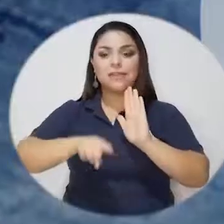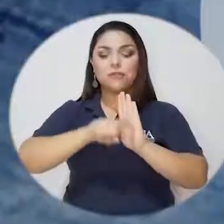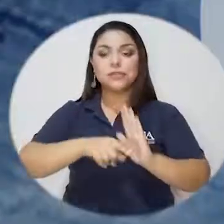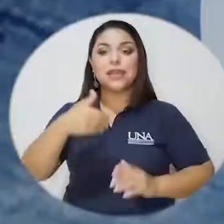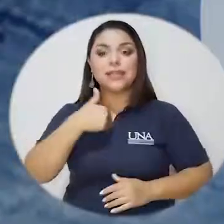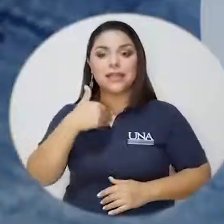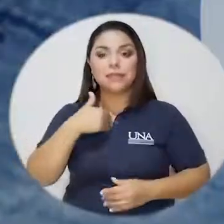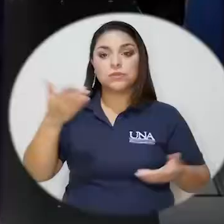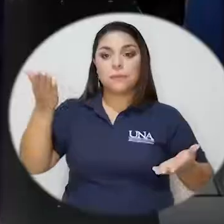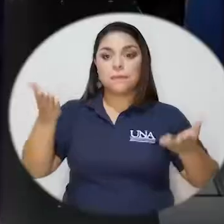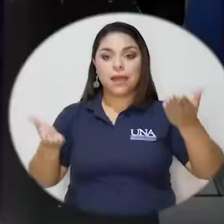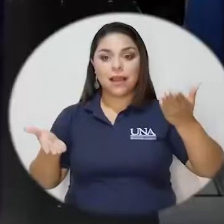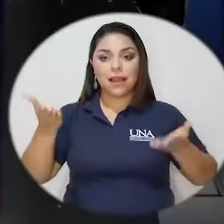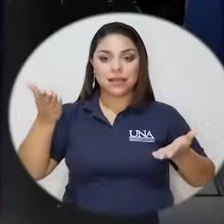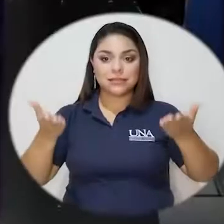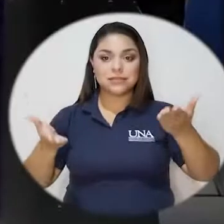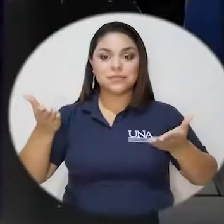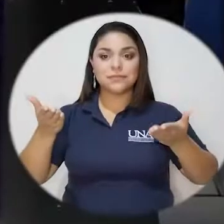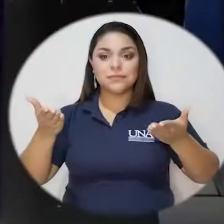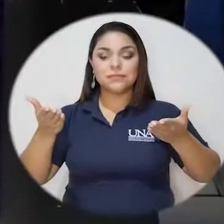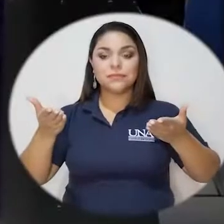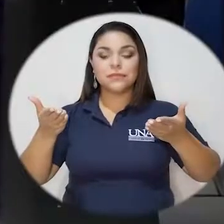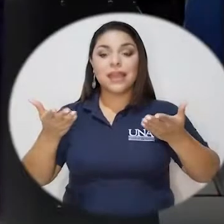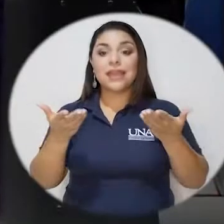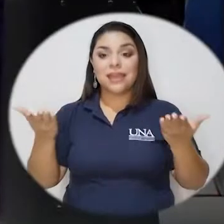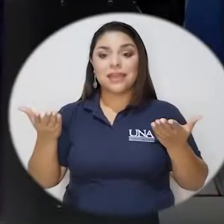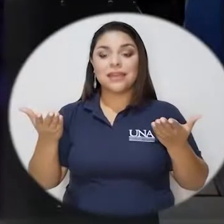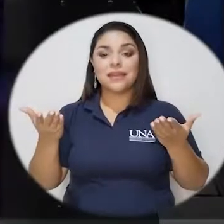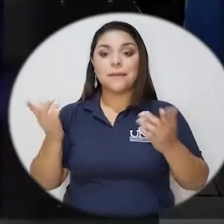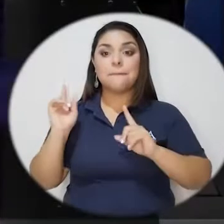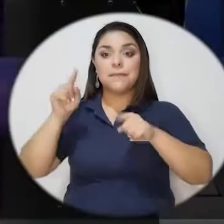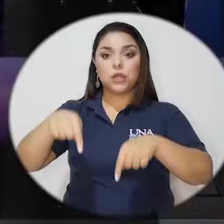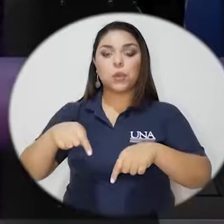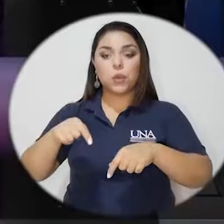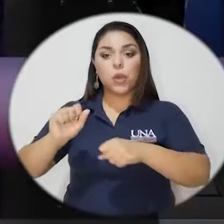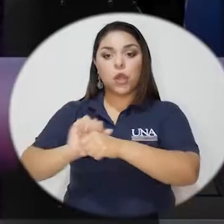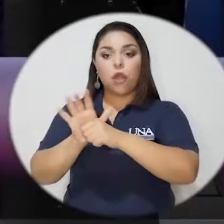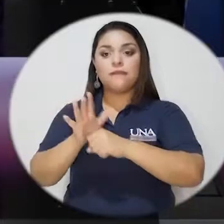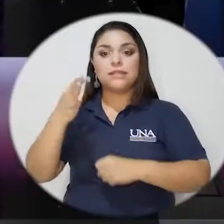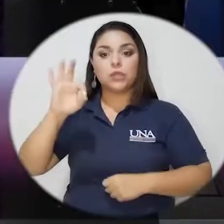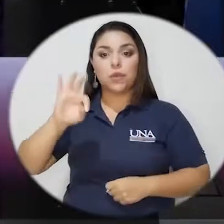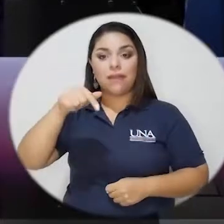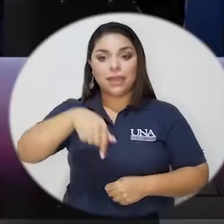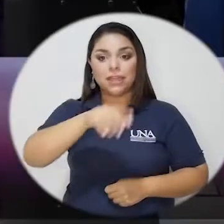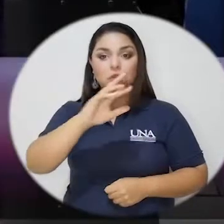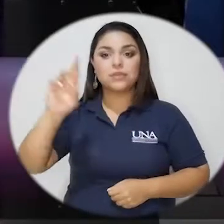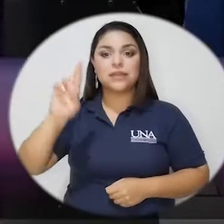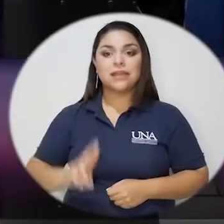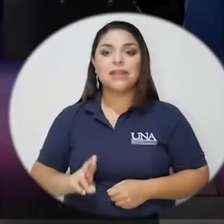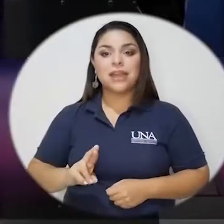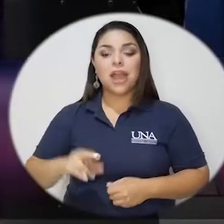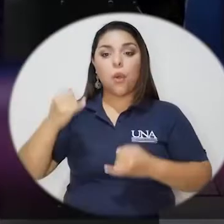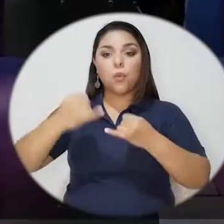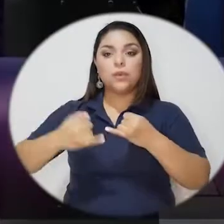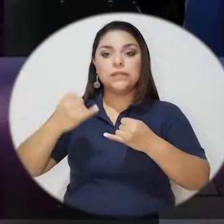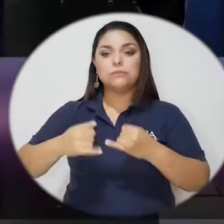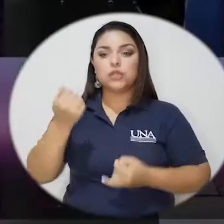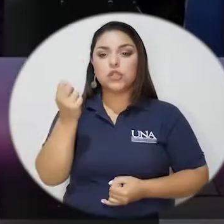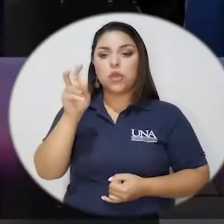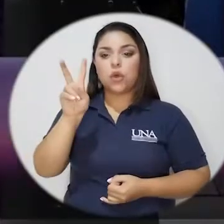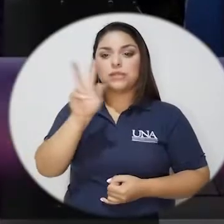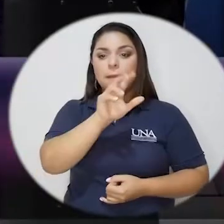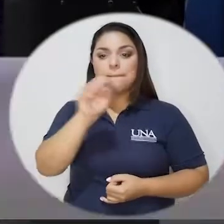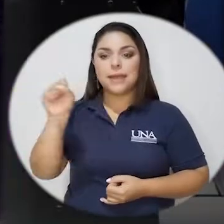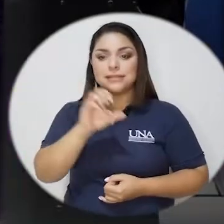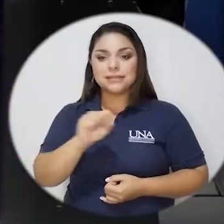tenemos de balance de la presencia del COVID-19 en Costa Rica, ¿verdad?, estos últimos 12